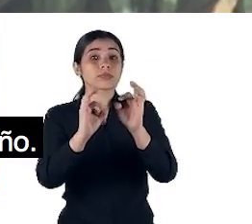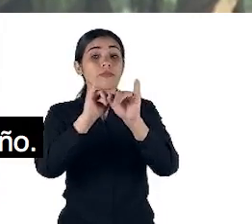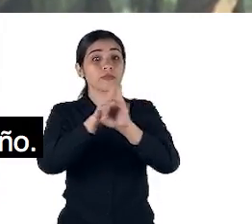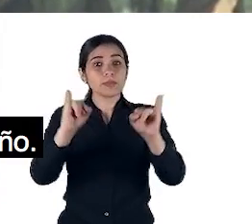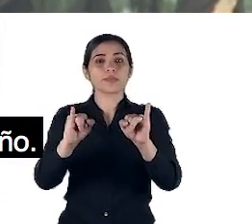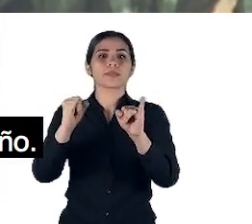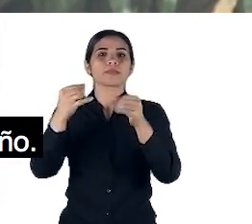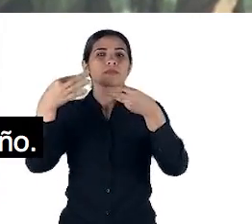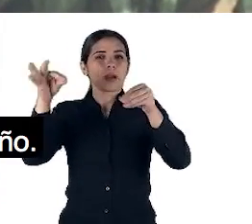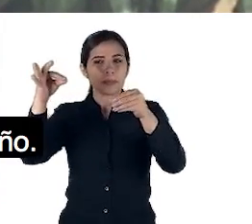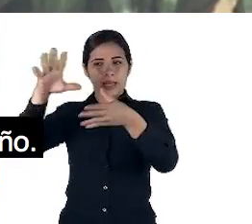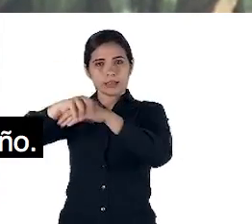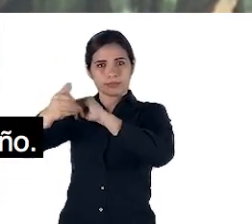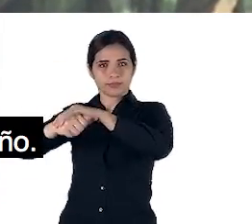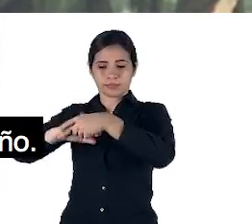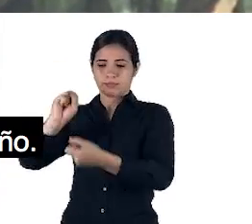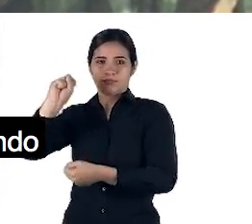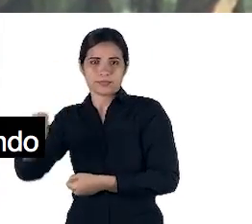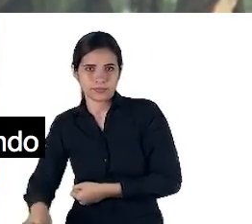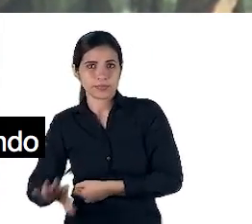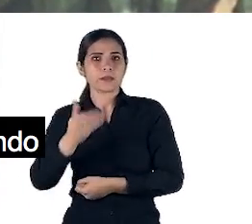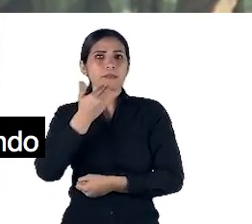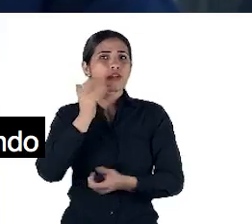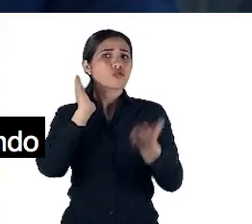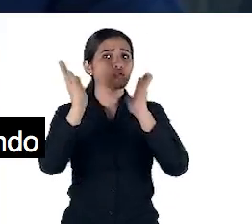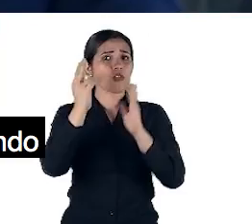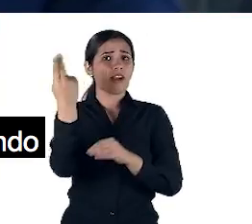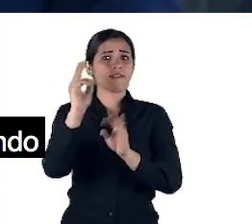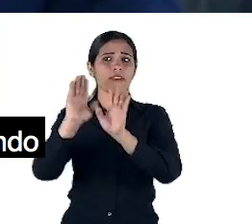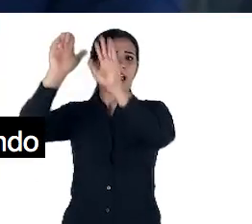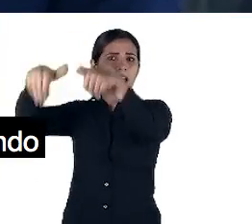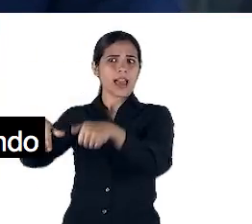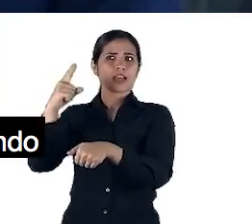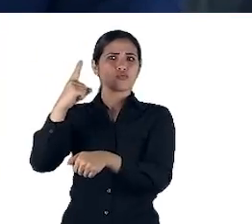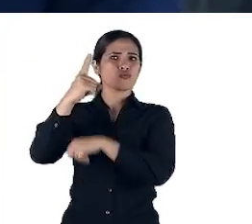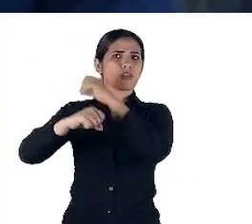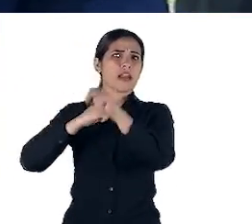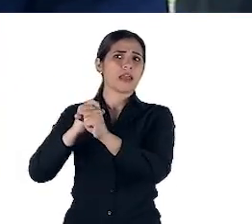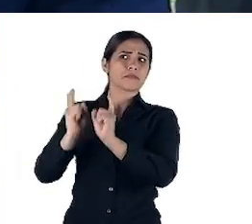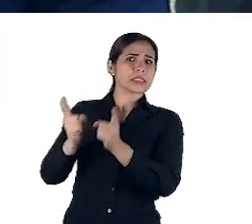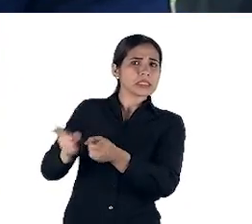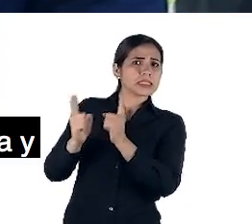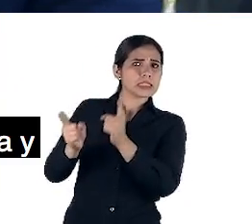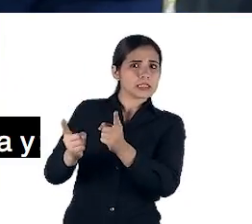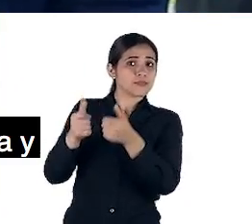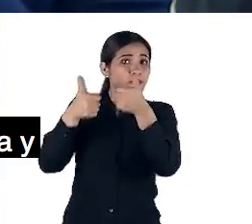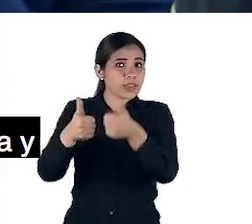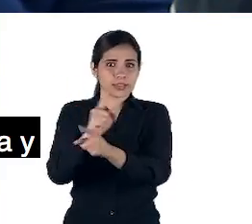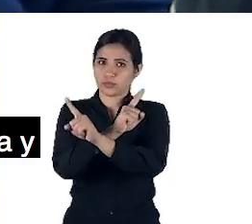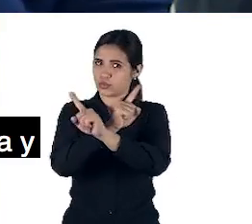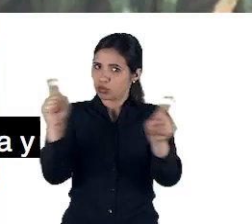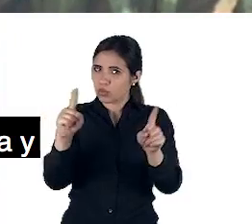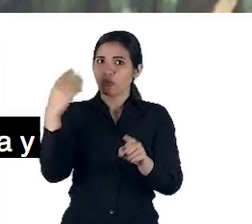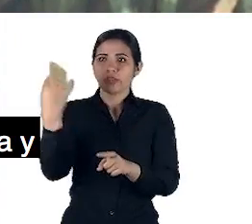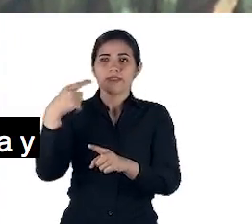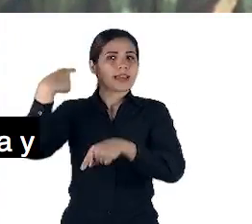toalla que no tiene que ser para toda la vida, esa toalla del baño. Que también es otra situación, porque la toalla va acumulando lo que desechamos en las manos. Sí, y están los